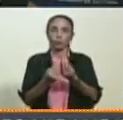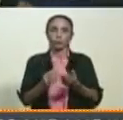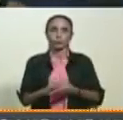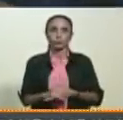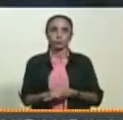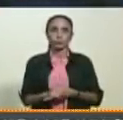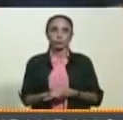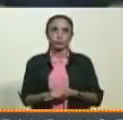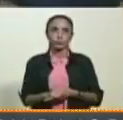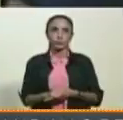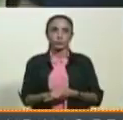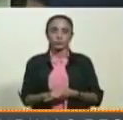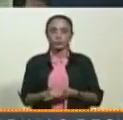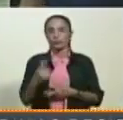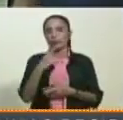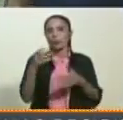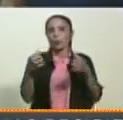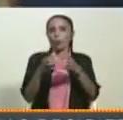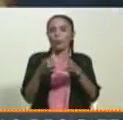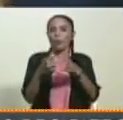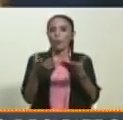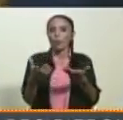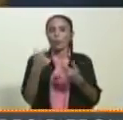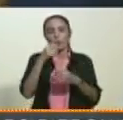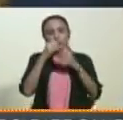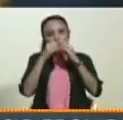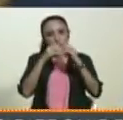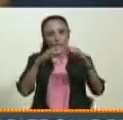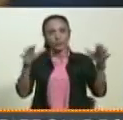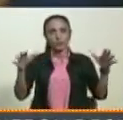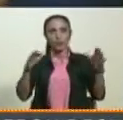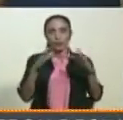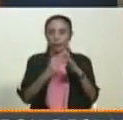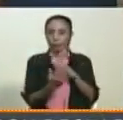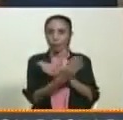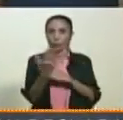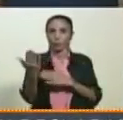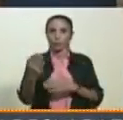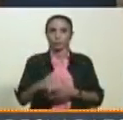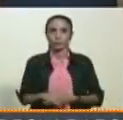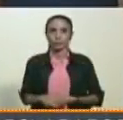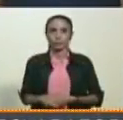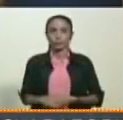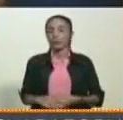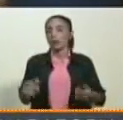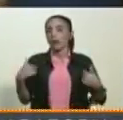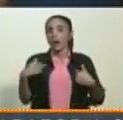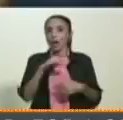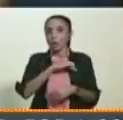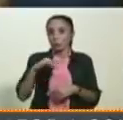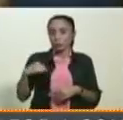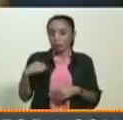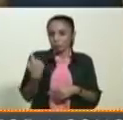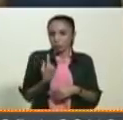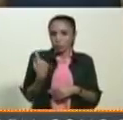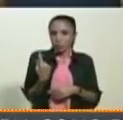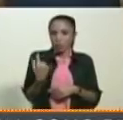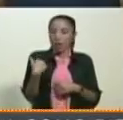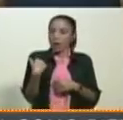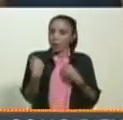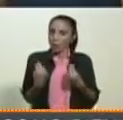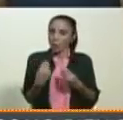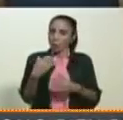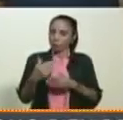un solo equipo de gobierno. Es un mensaje, ¿no? Solo nosotros somos capaces, juntos somos